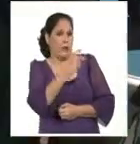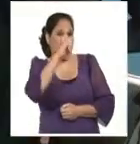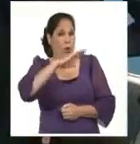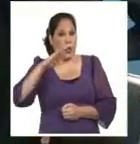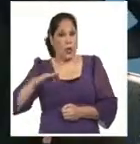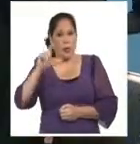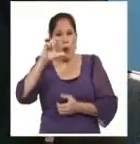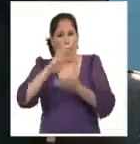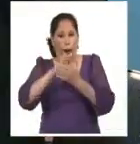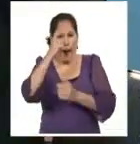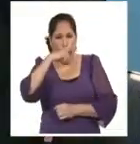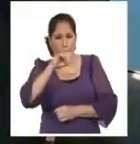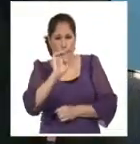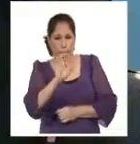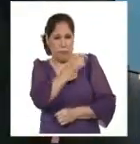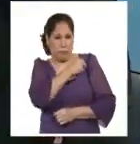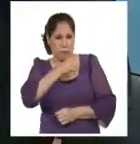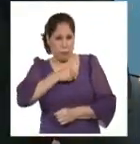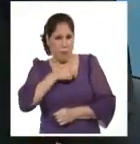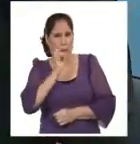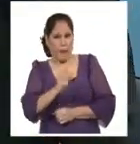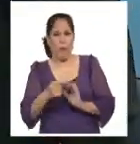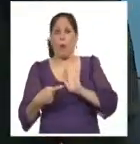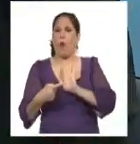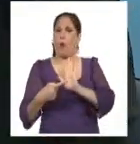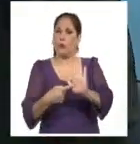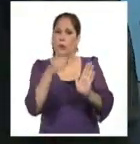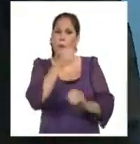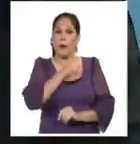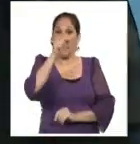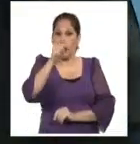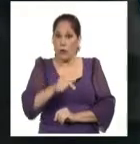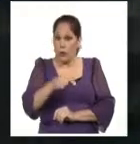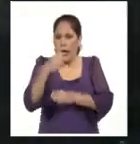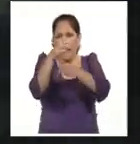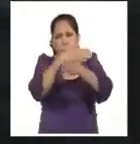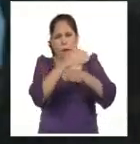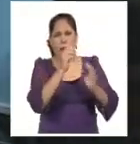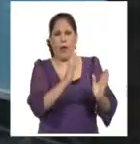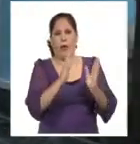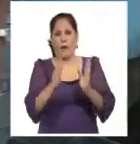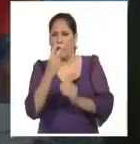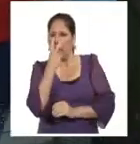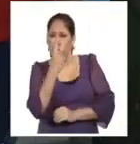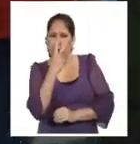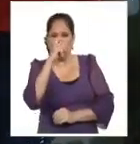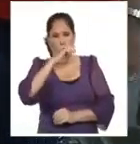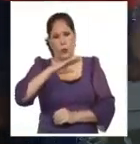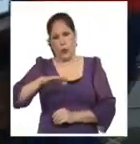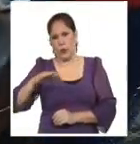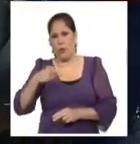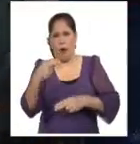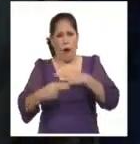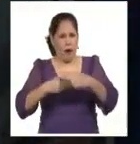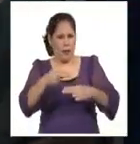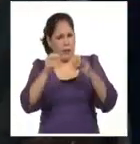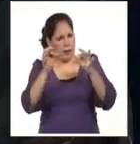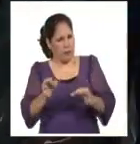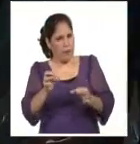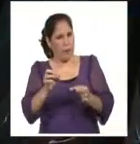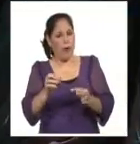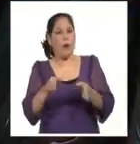del ministerio del interior- mostró a la prensa las diferentes etapas de atención que se desarrollan en los